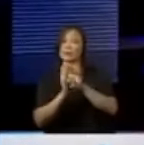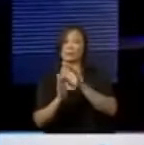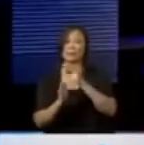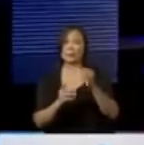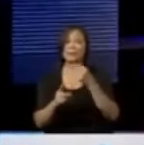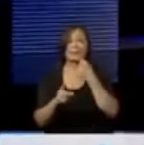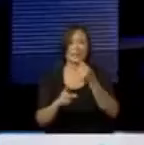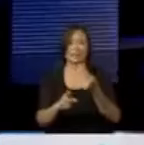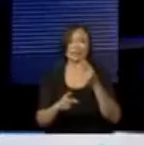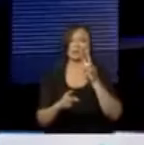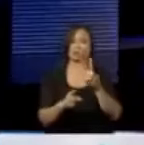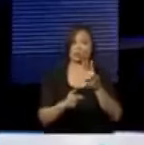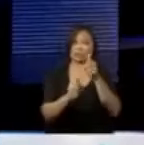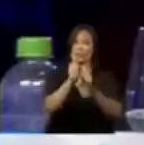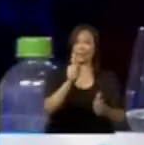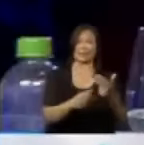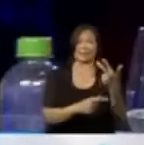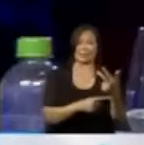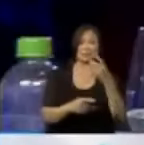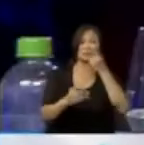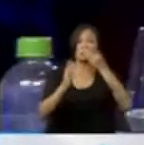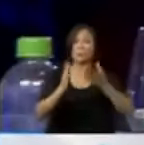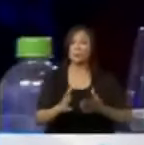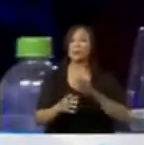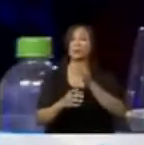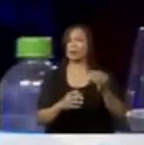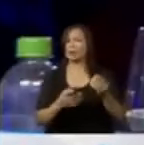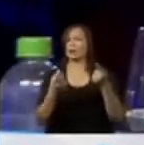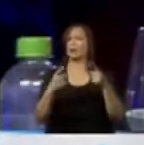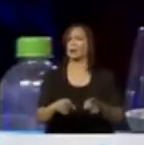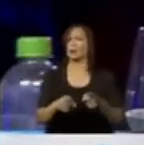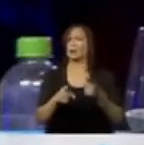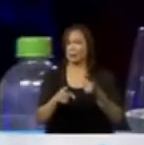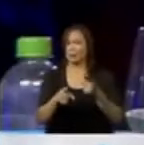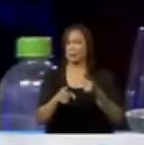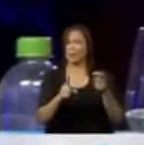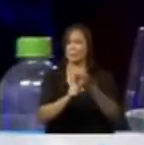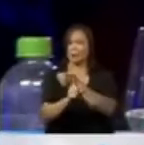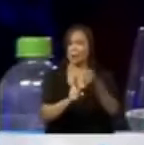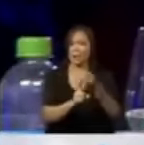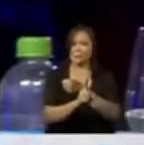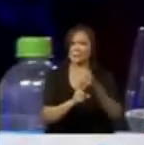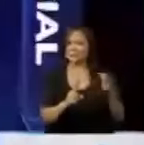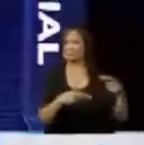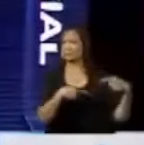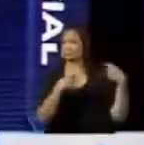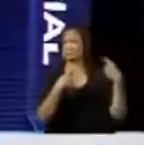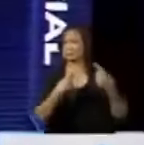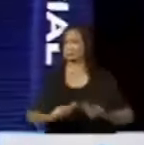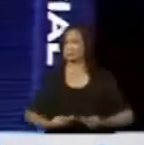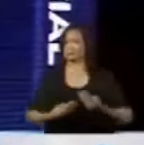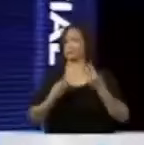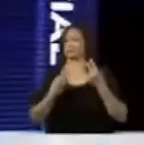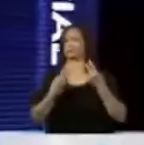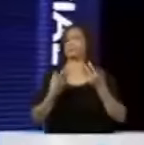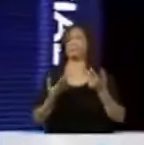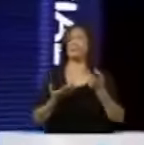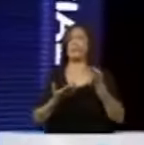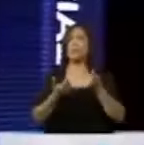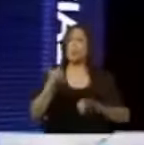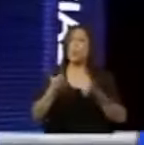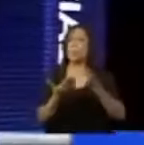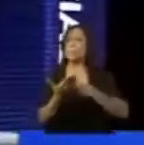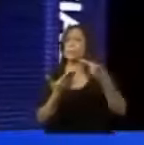Desarrollo indican que 2 de cada 3 dominicanas ha experimentado algún tipo de violencia durante su vida. ¿Qué